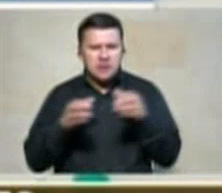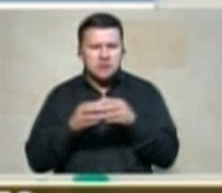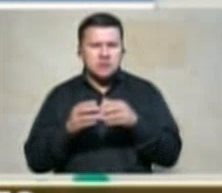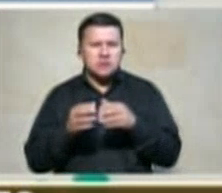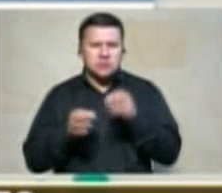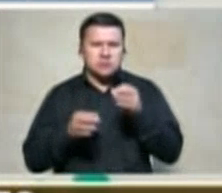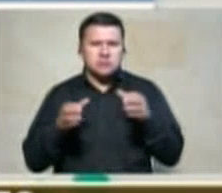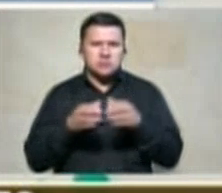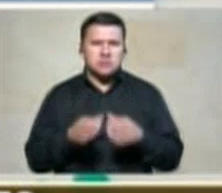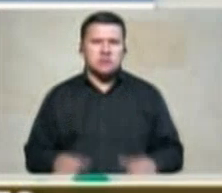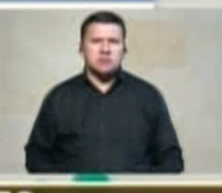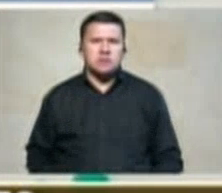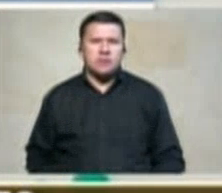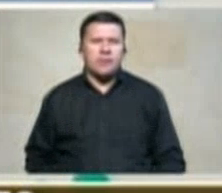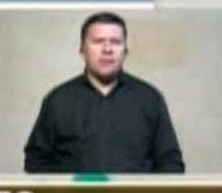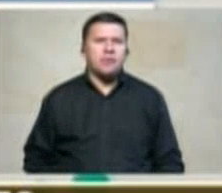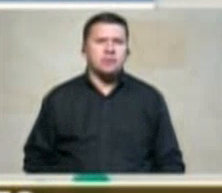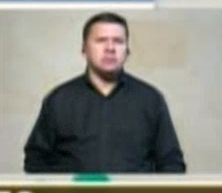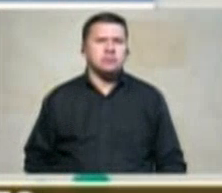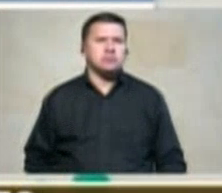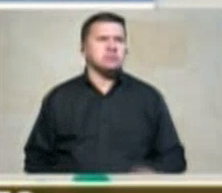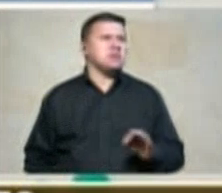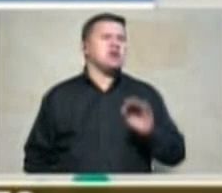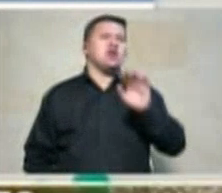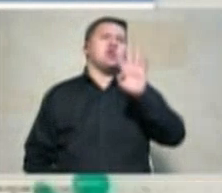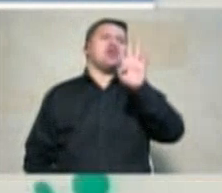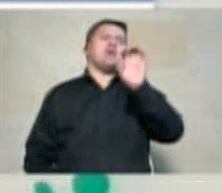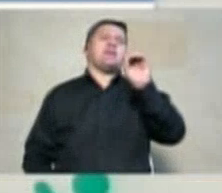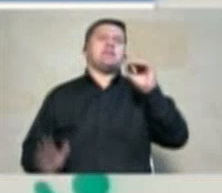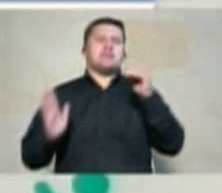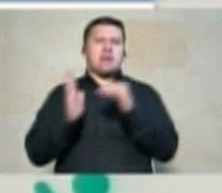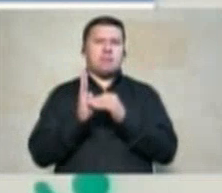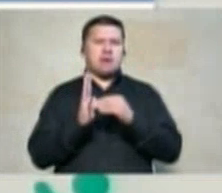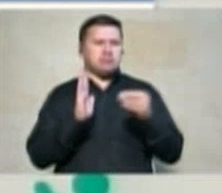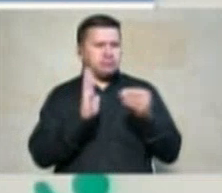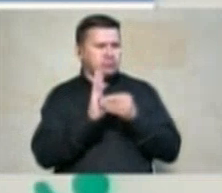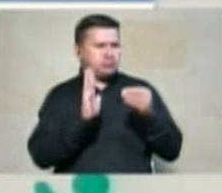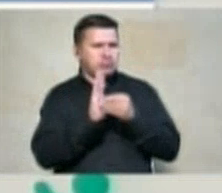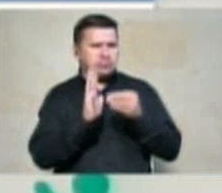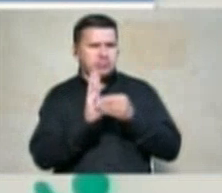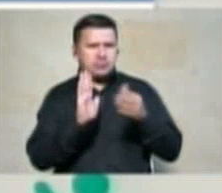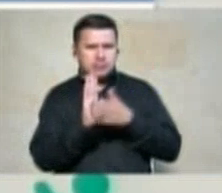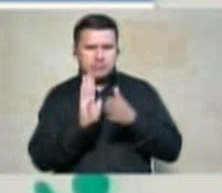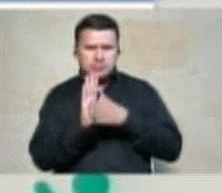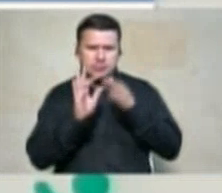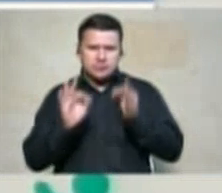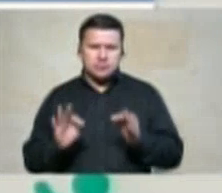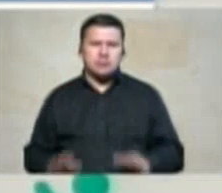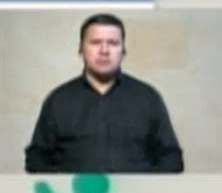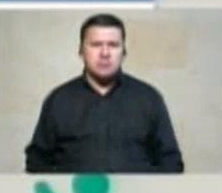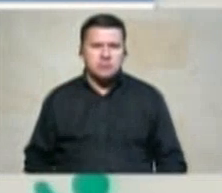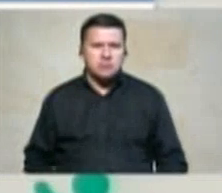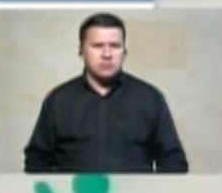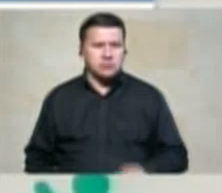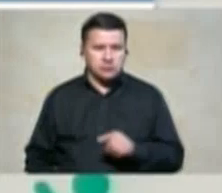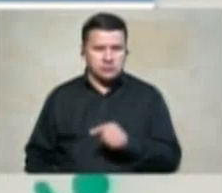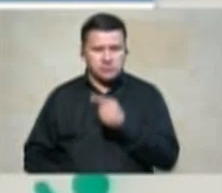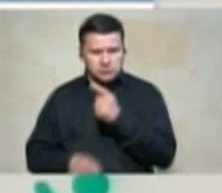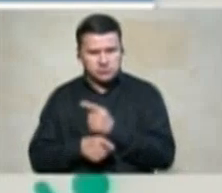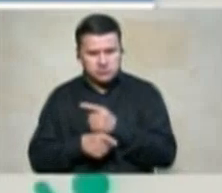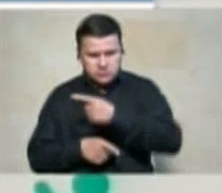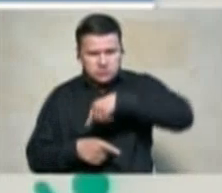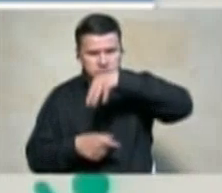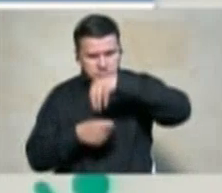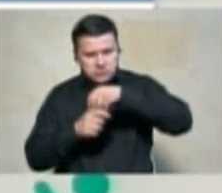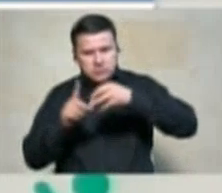sistema penal. Cruzamos 90.000 registros que tiene la unidad. De esos